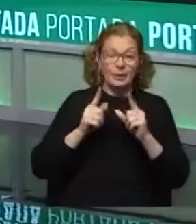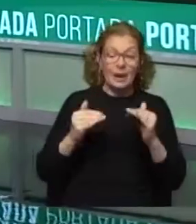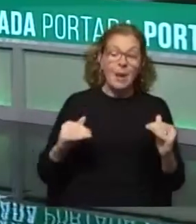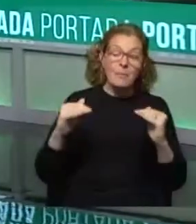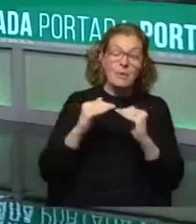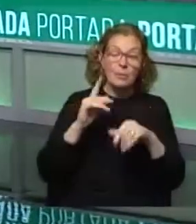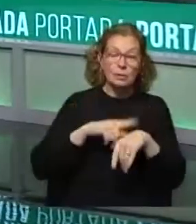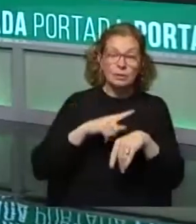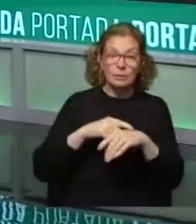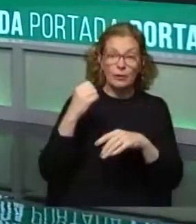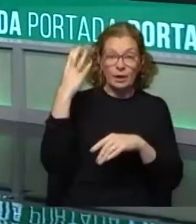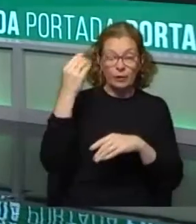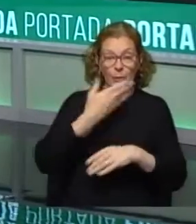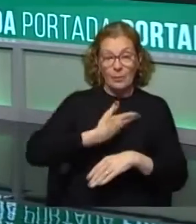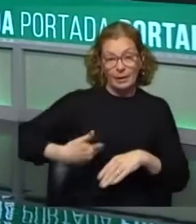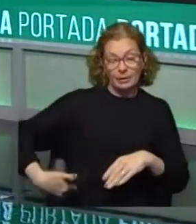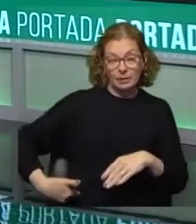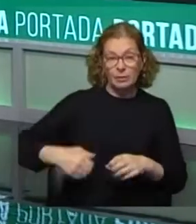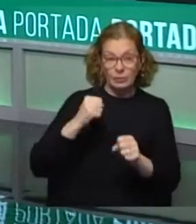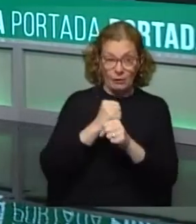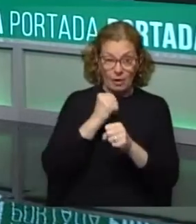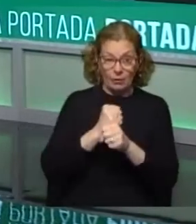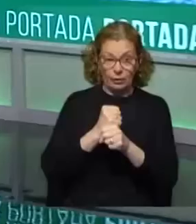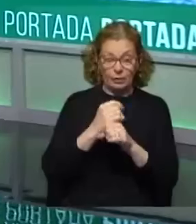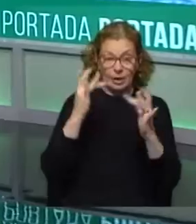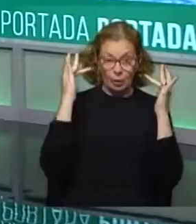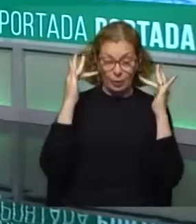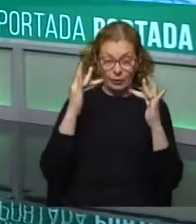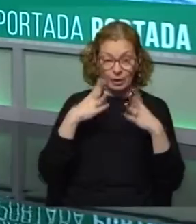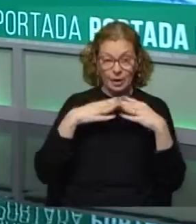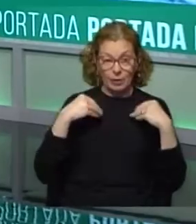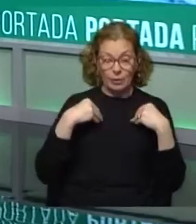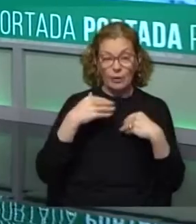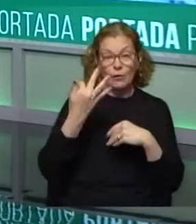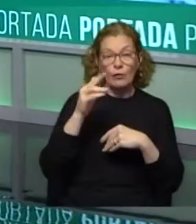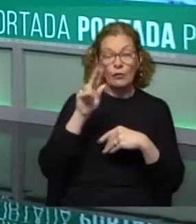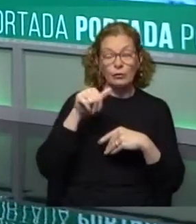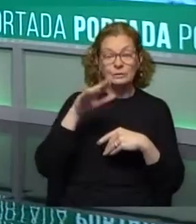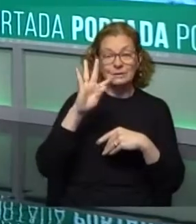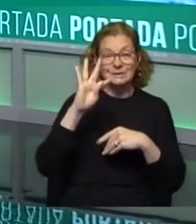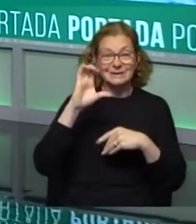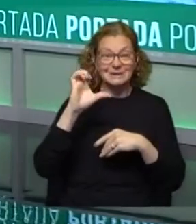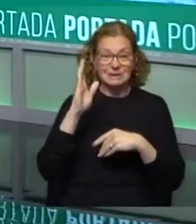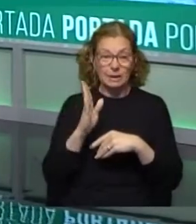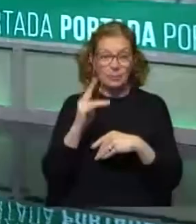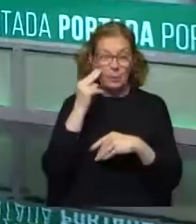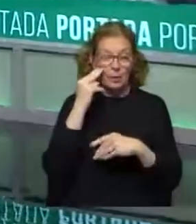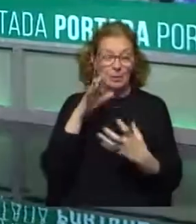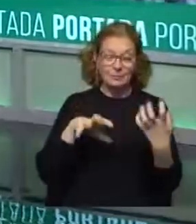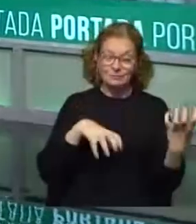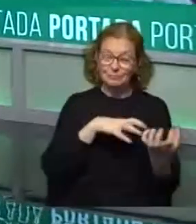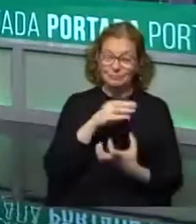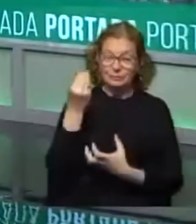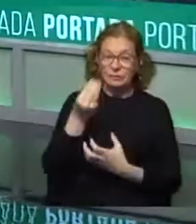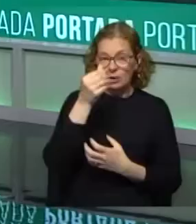simultáneo la federación uruguaya de magisterio trabajadores de Educación primaria la Fuente está en conflicto desde este fin de semana